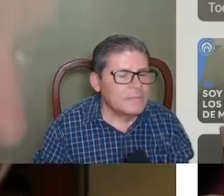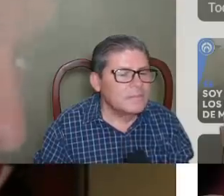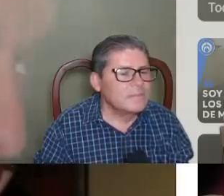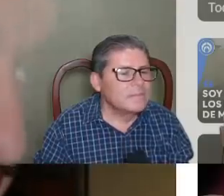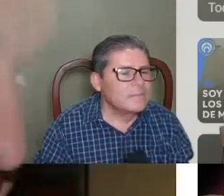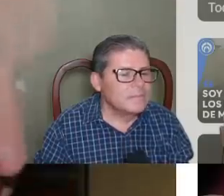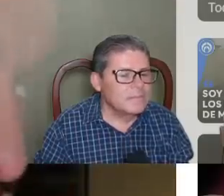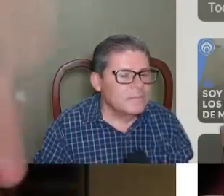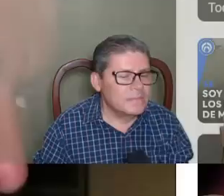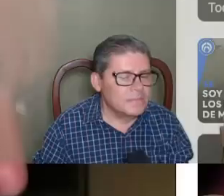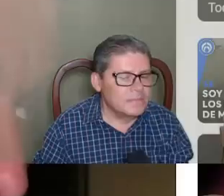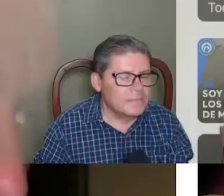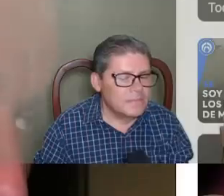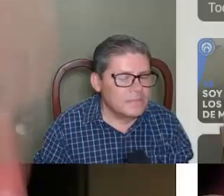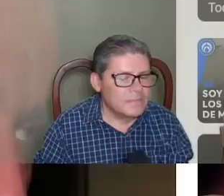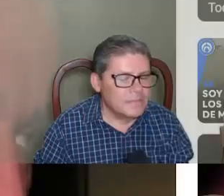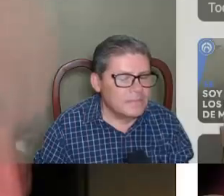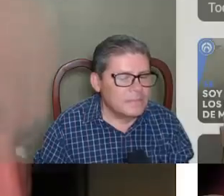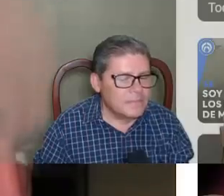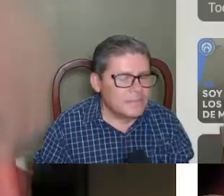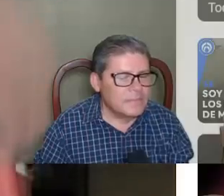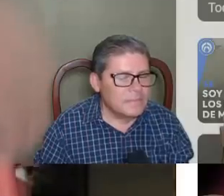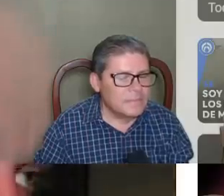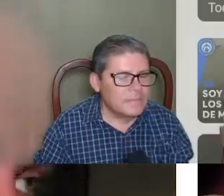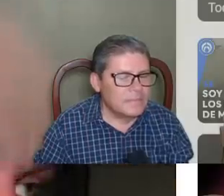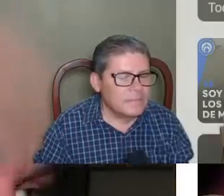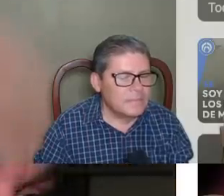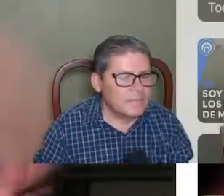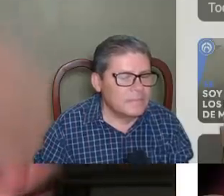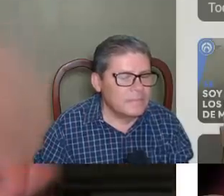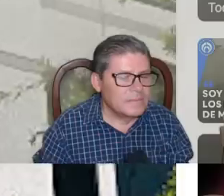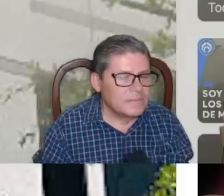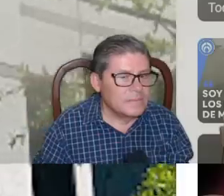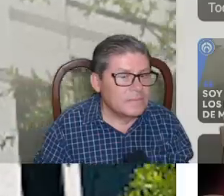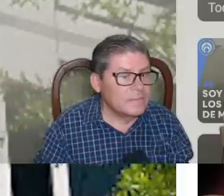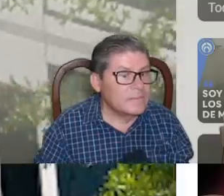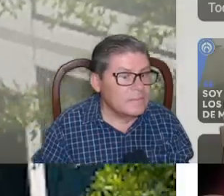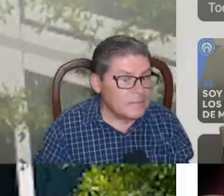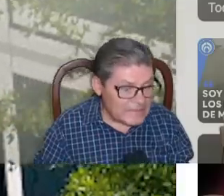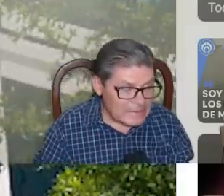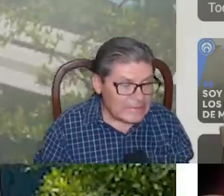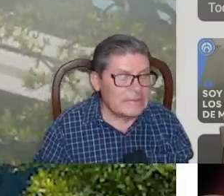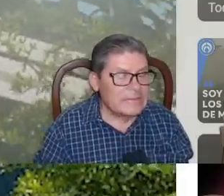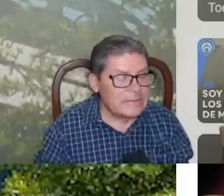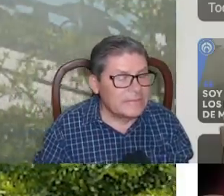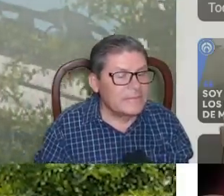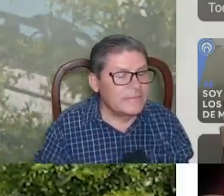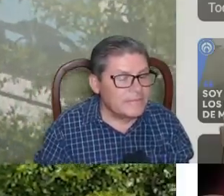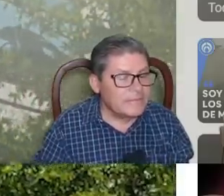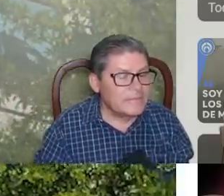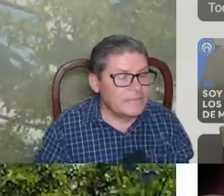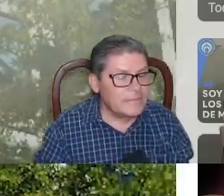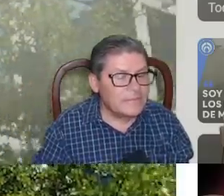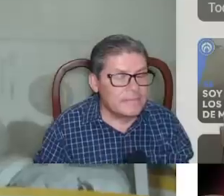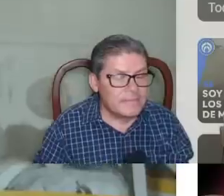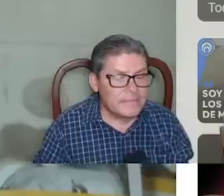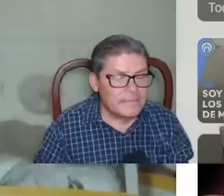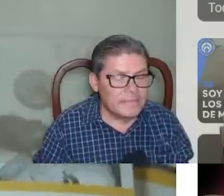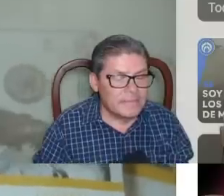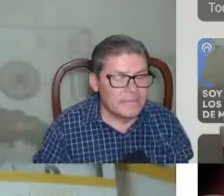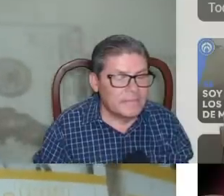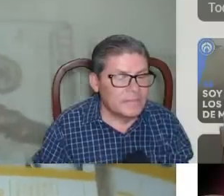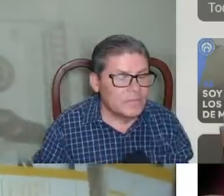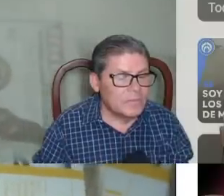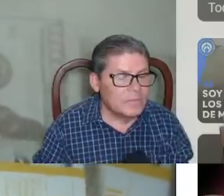ordenó 25 transferencias a 2 cuentas de Gustavo García Montes en el SunTrust Bank Central Florida por